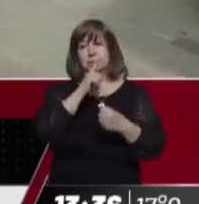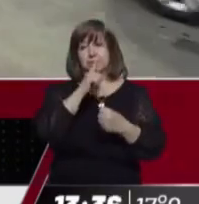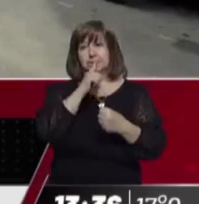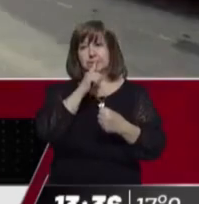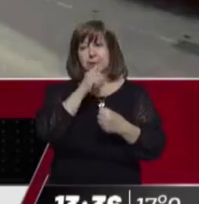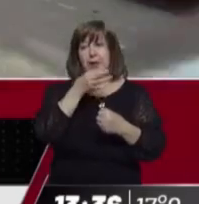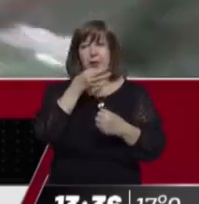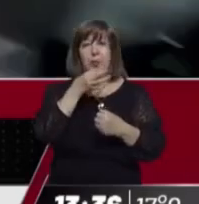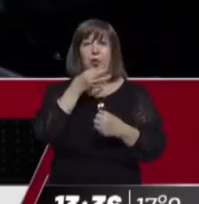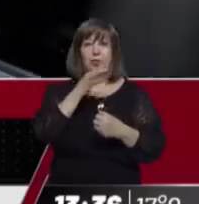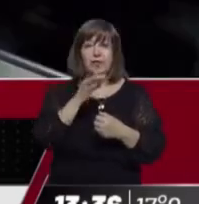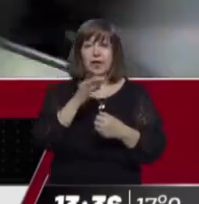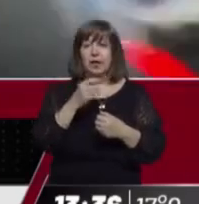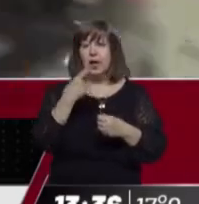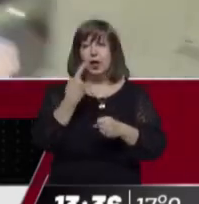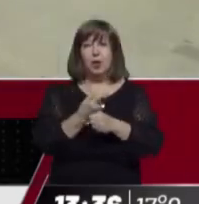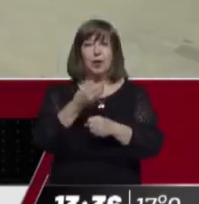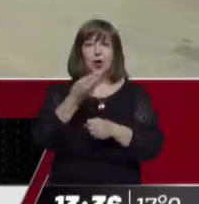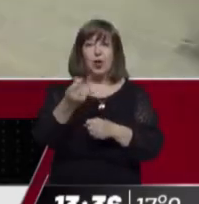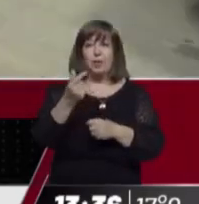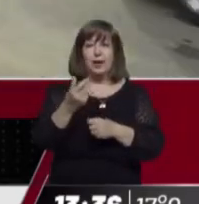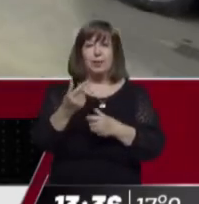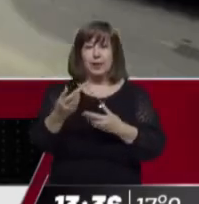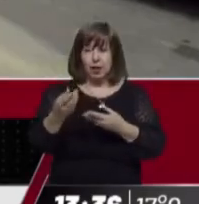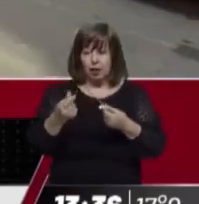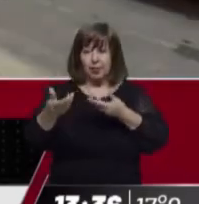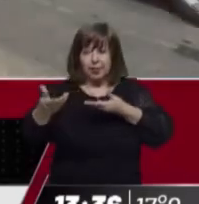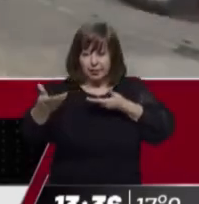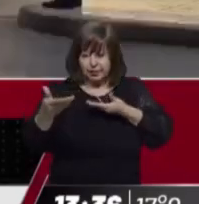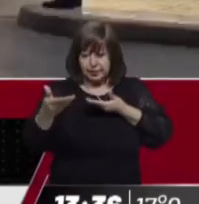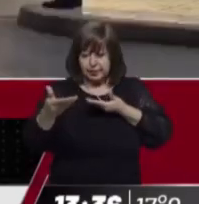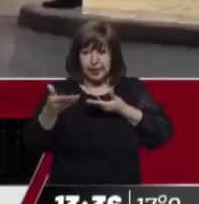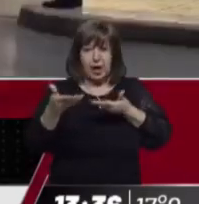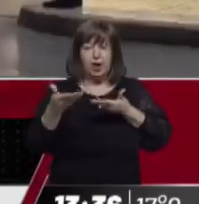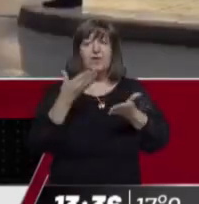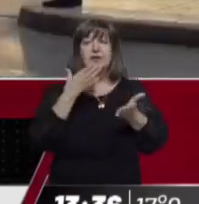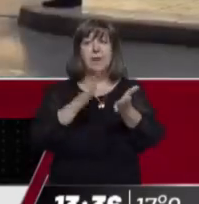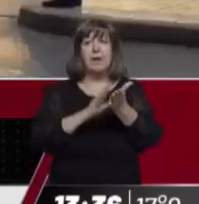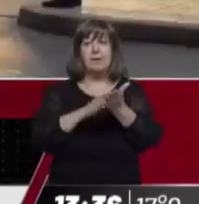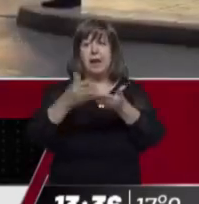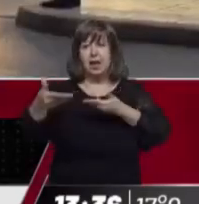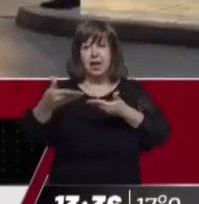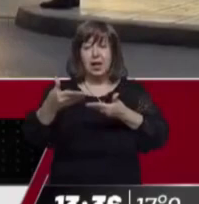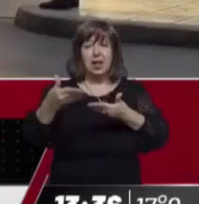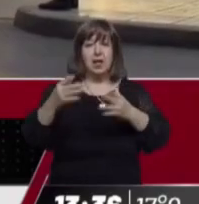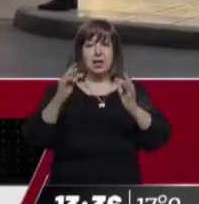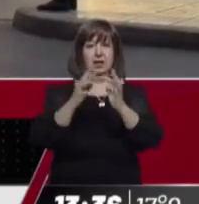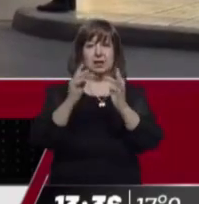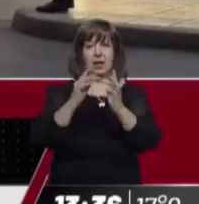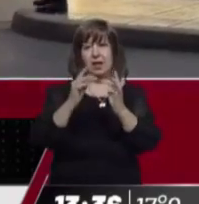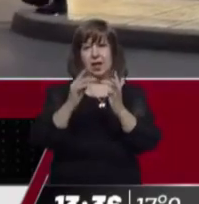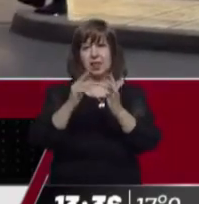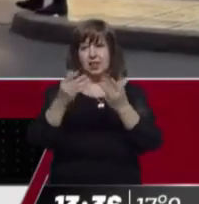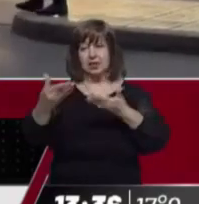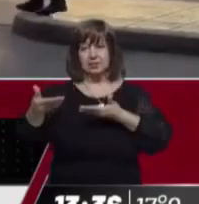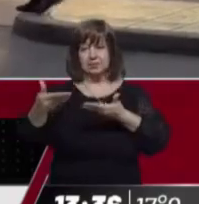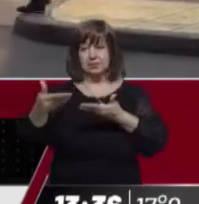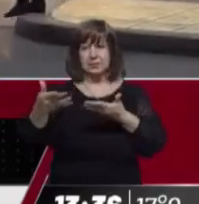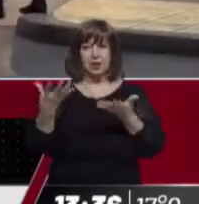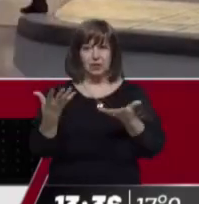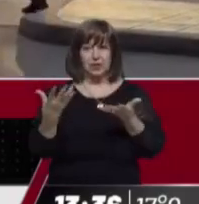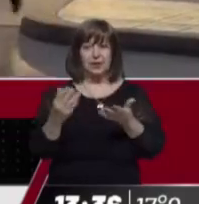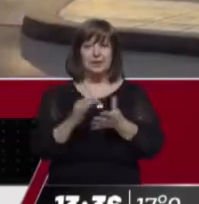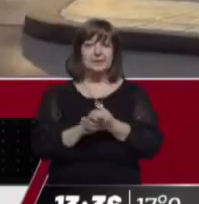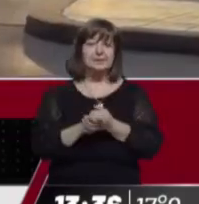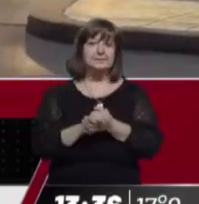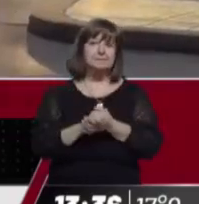enorme. El perjuicio es enorme. Son en dinero. Es grave porque es muchísimo dinero que no le ingresa a las